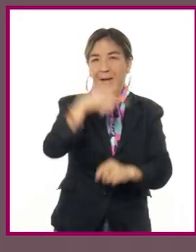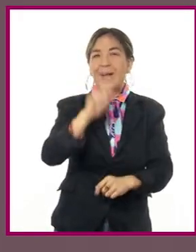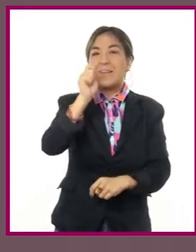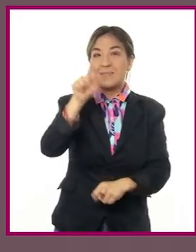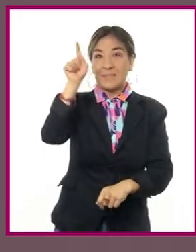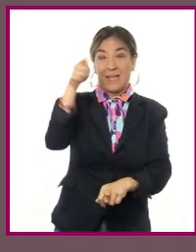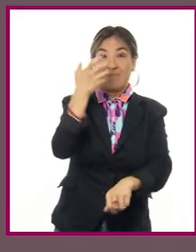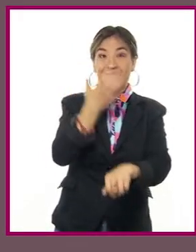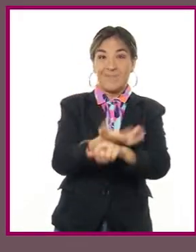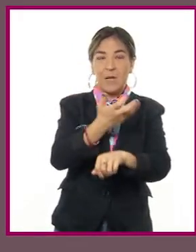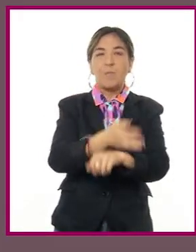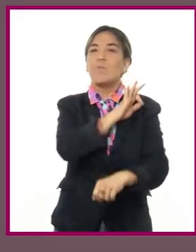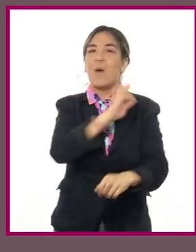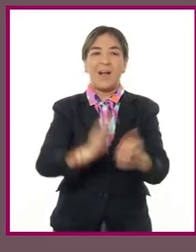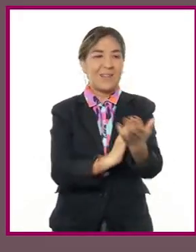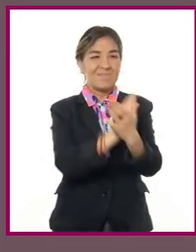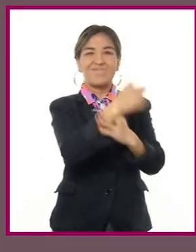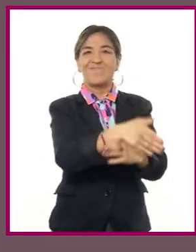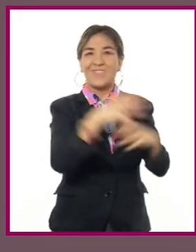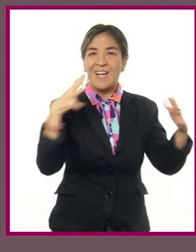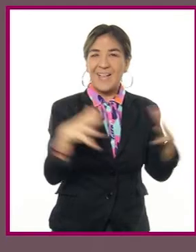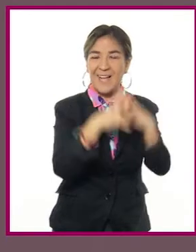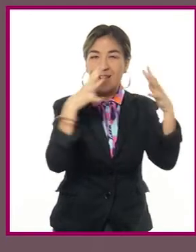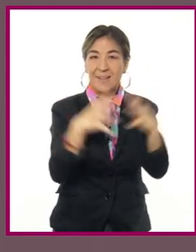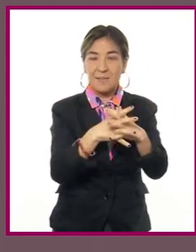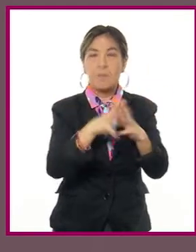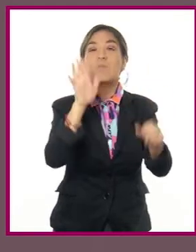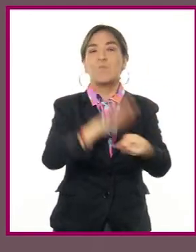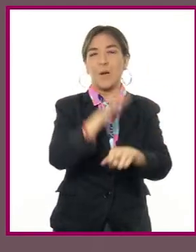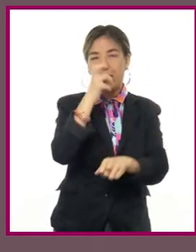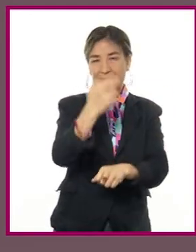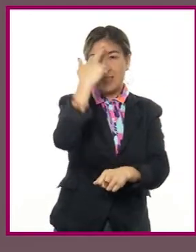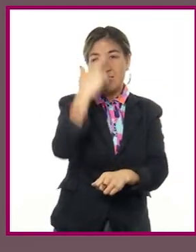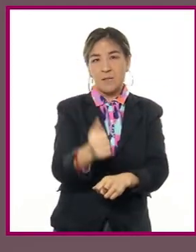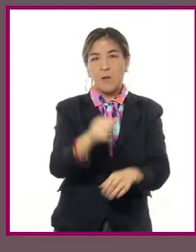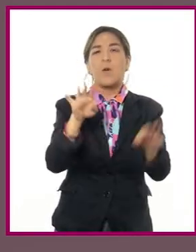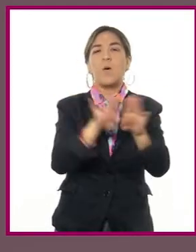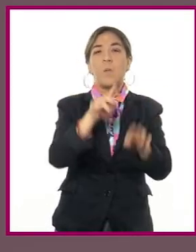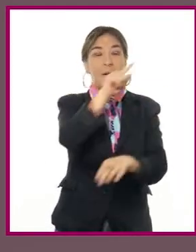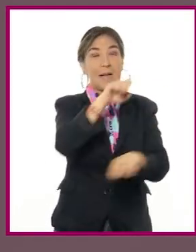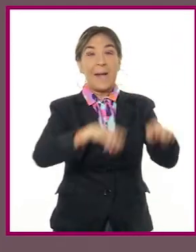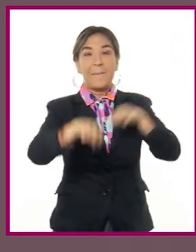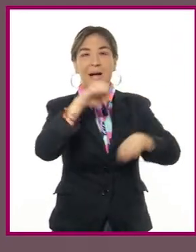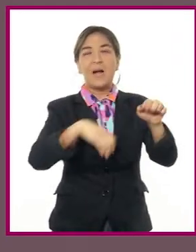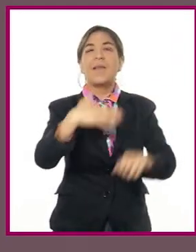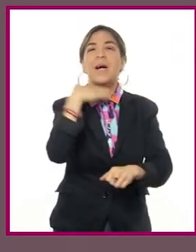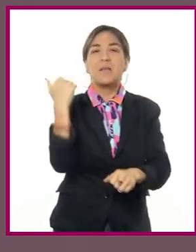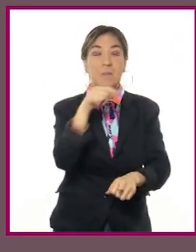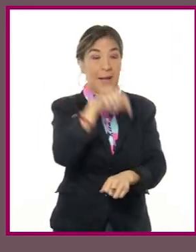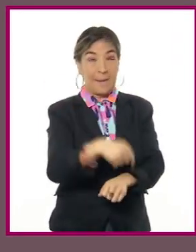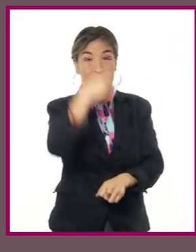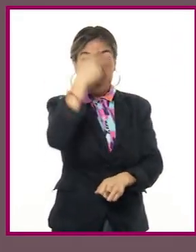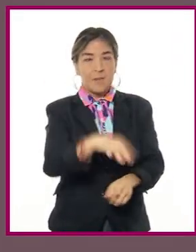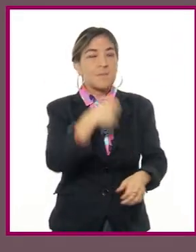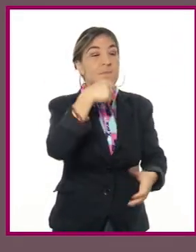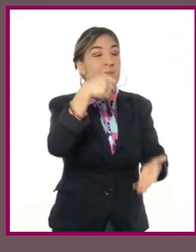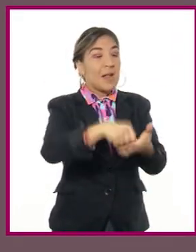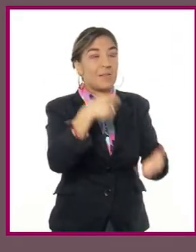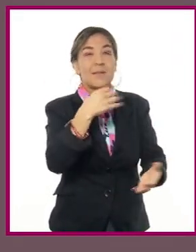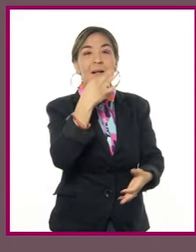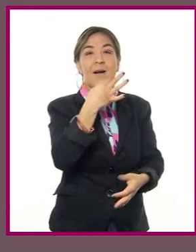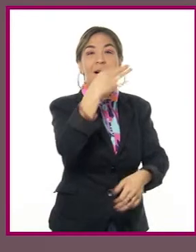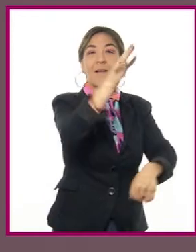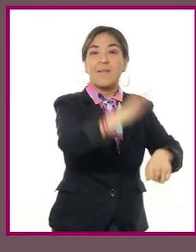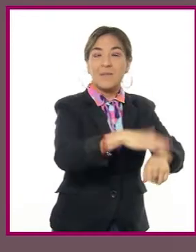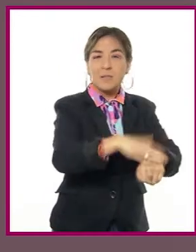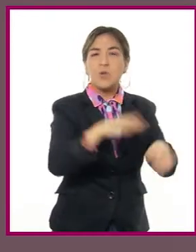entrara a la Gran Guerra. Por ello, envió un telegrama al embajador alemán en México con indicaciones para presentar